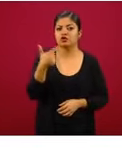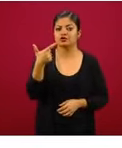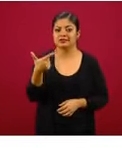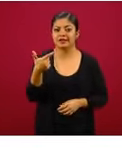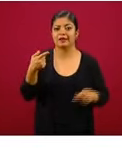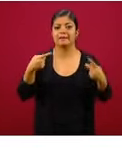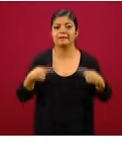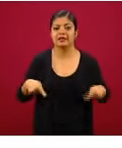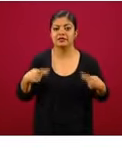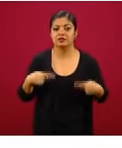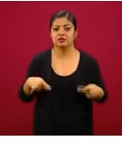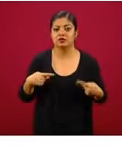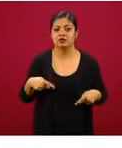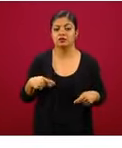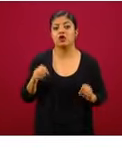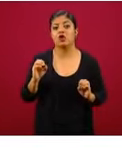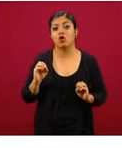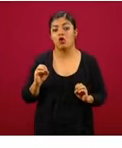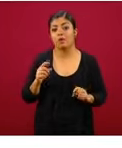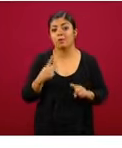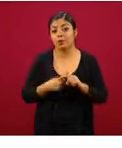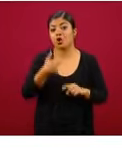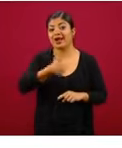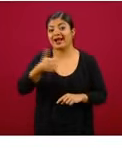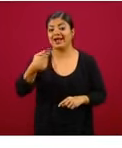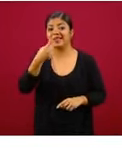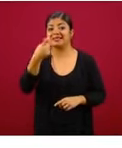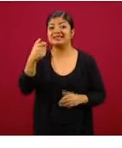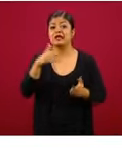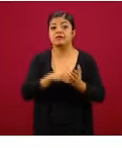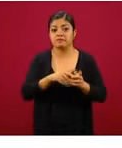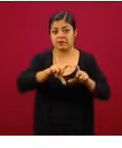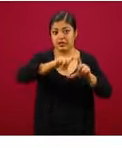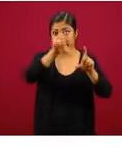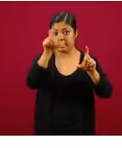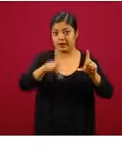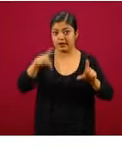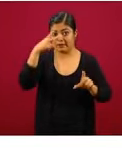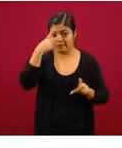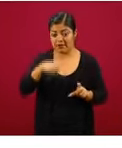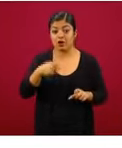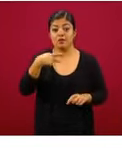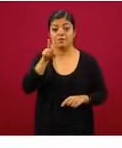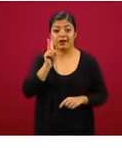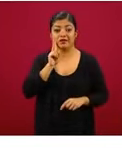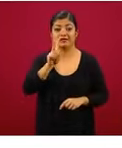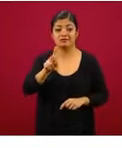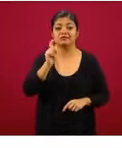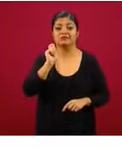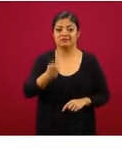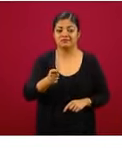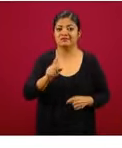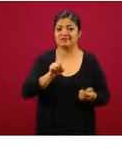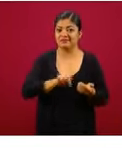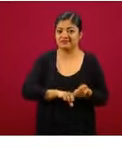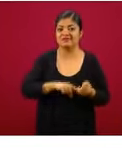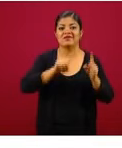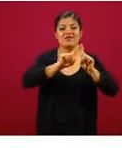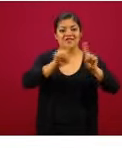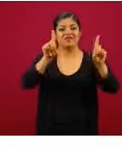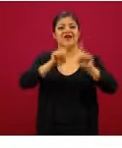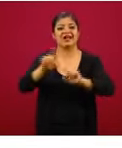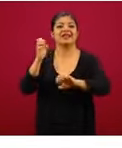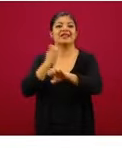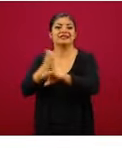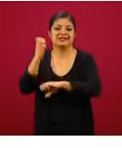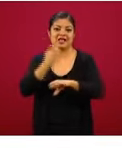12.7 personas o casos por 100,000 habitantes a nivel nacional, pero esto, como pueden ustedes ver, también tiene una distribución diferente